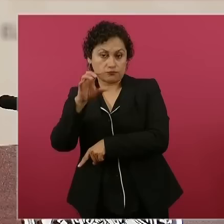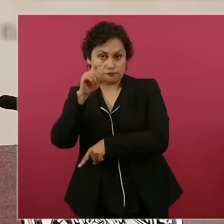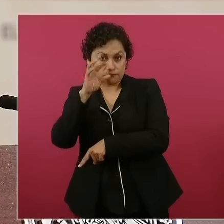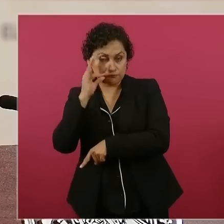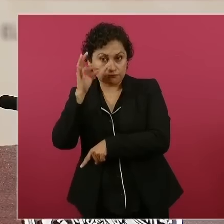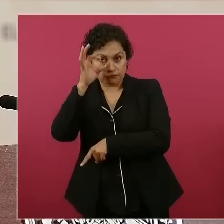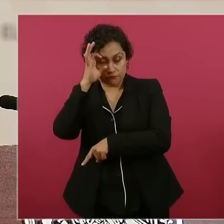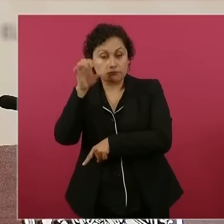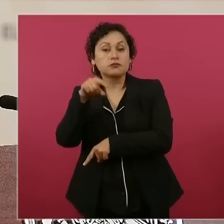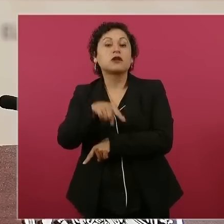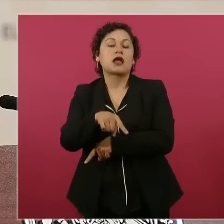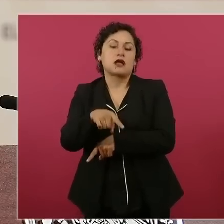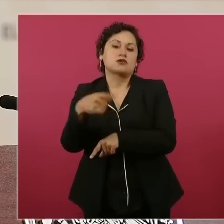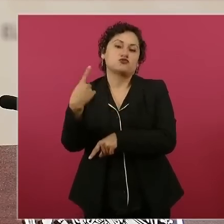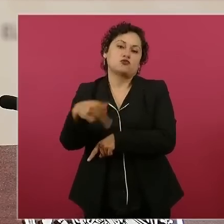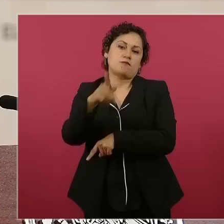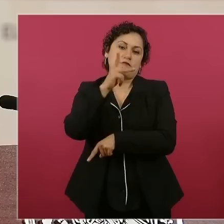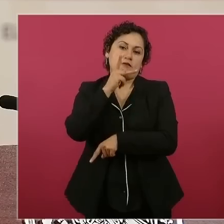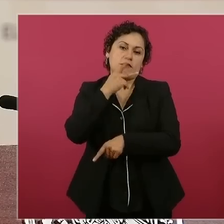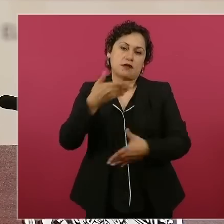y ellos también nacieron